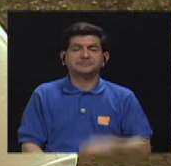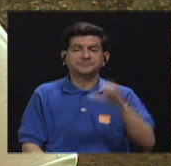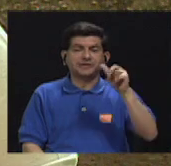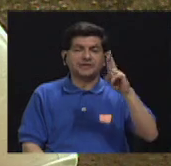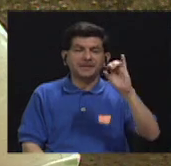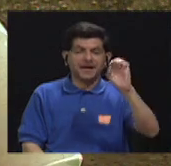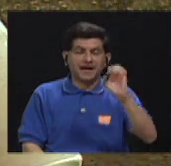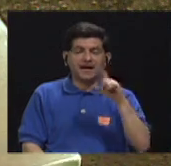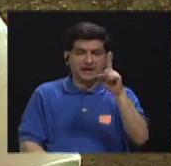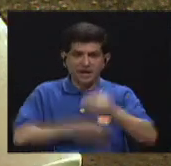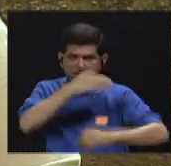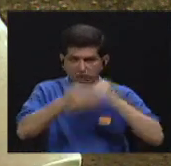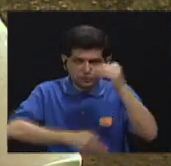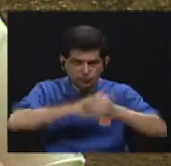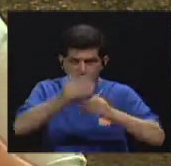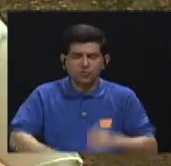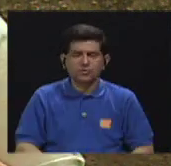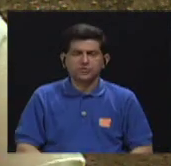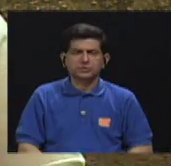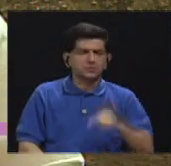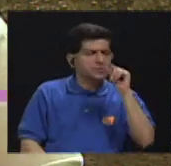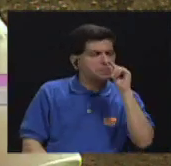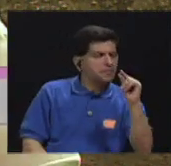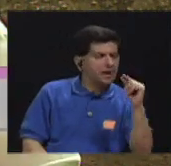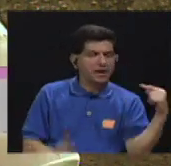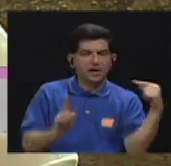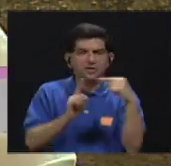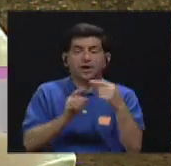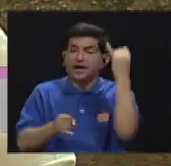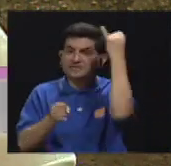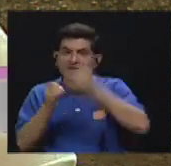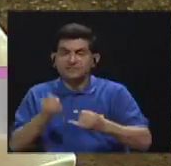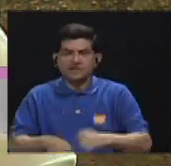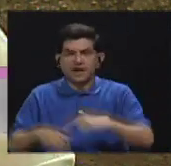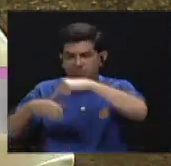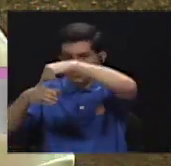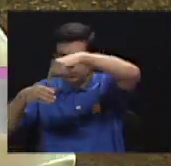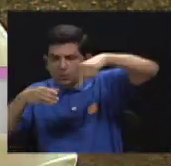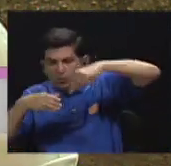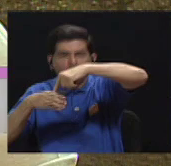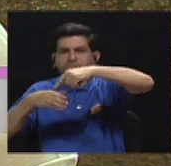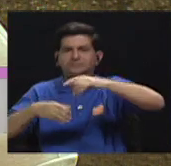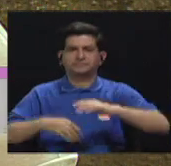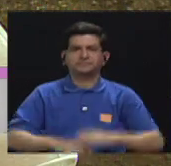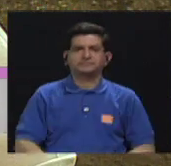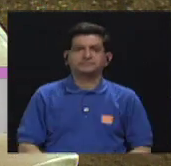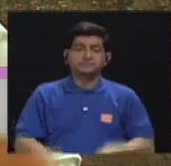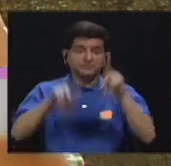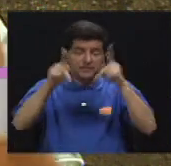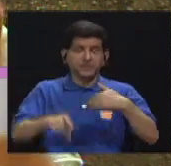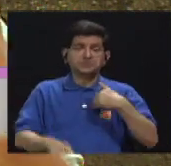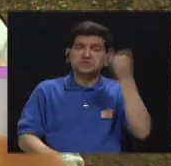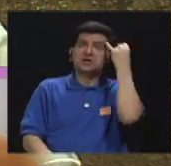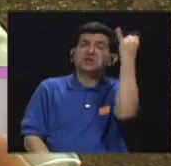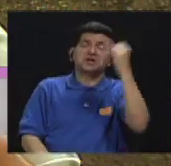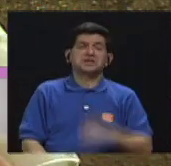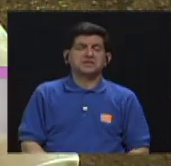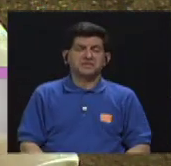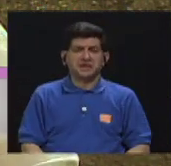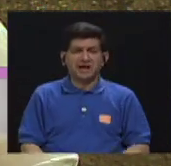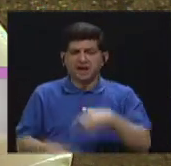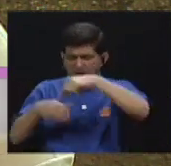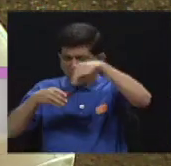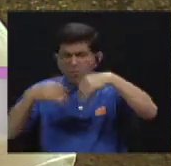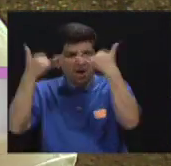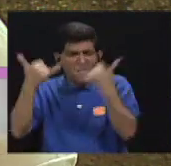dental hay que verla como un proceso que va desde algo muy pequeño hasta al final de cuentas una cavidad. Mucha gente tiene la concepción de que la